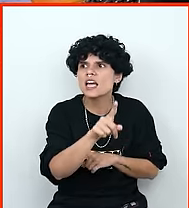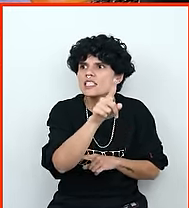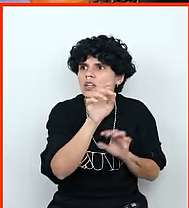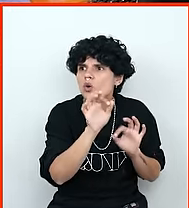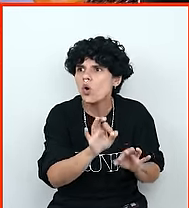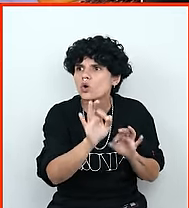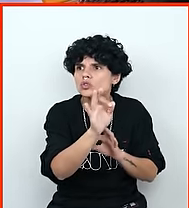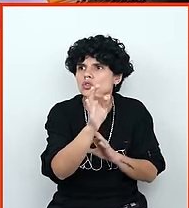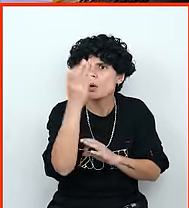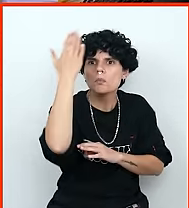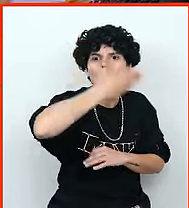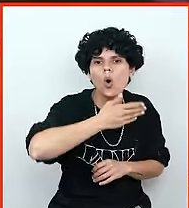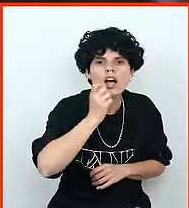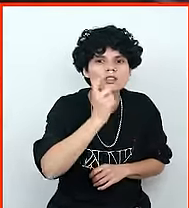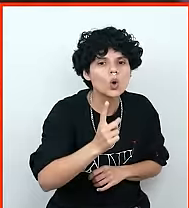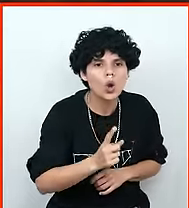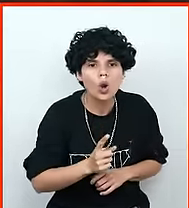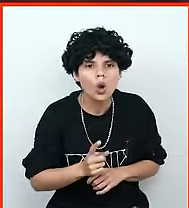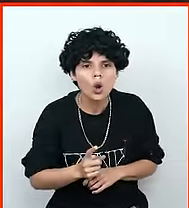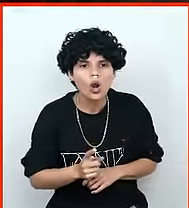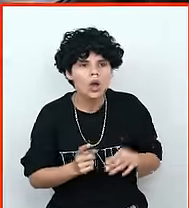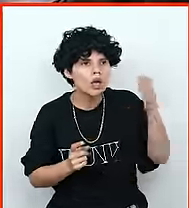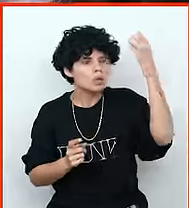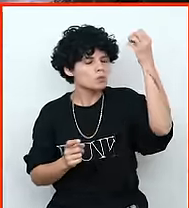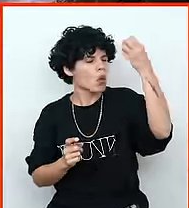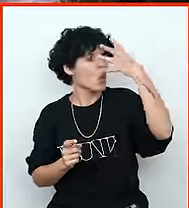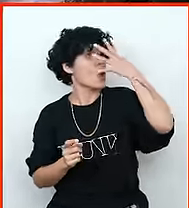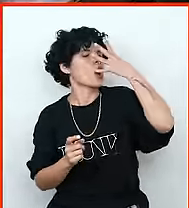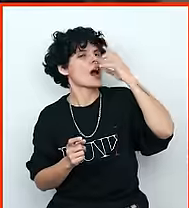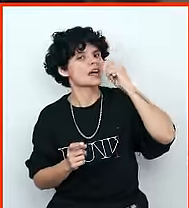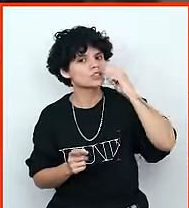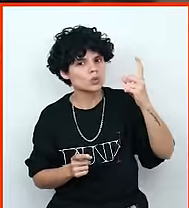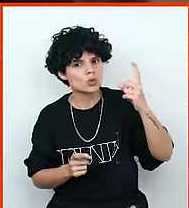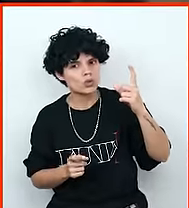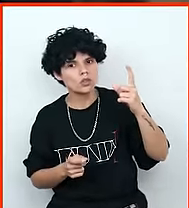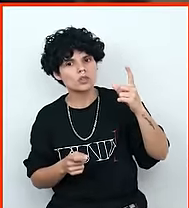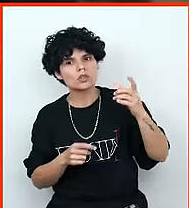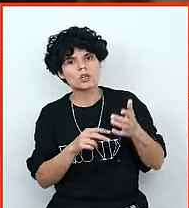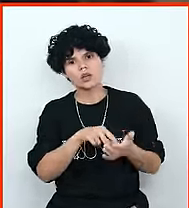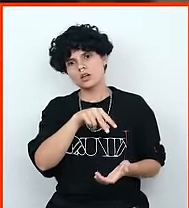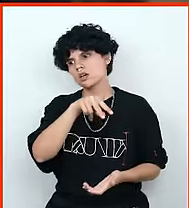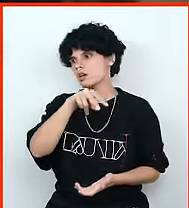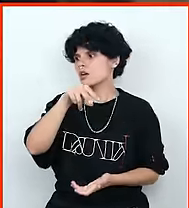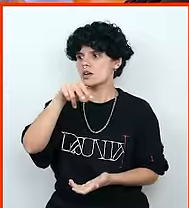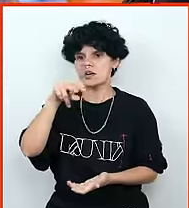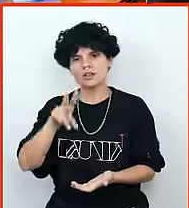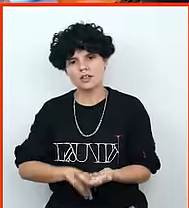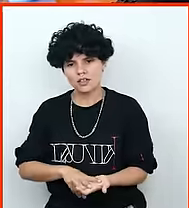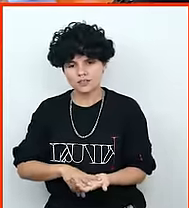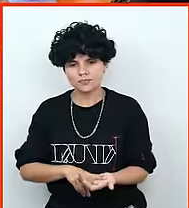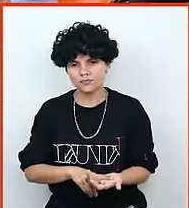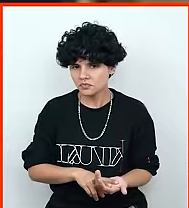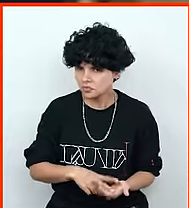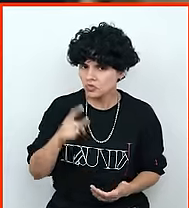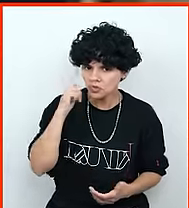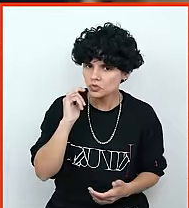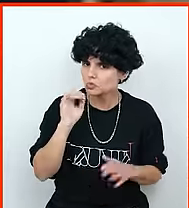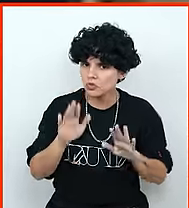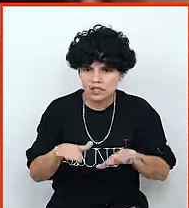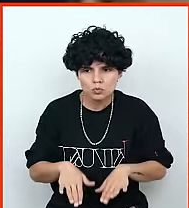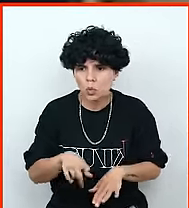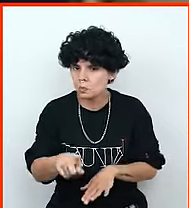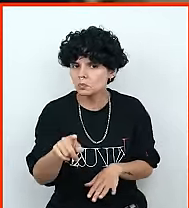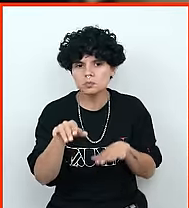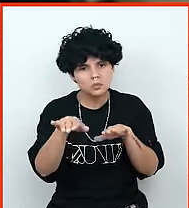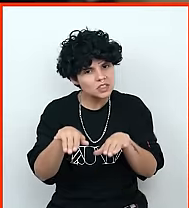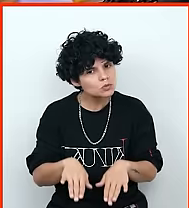aquí arriba y... Vi una luz azul, weón. Una luz azul, todo... Pa, weón, y yo creo que es la misma